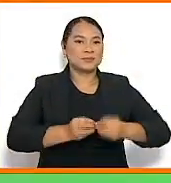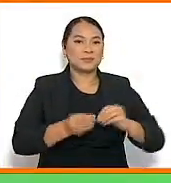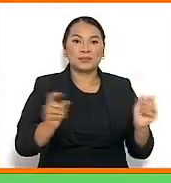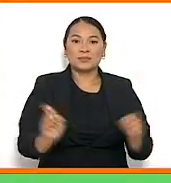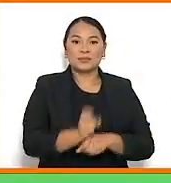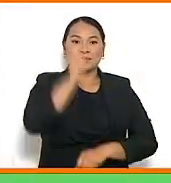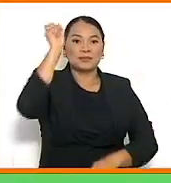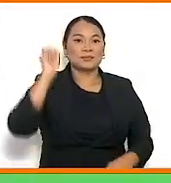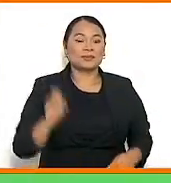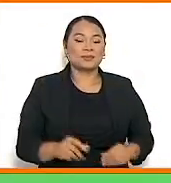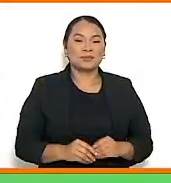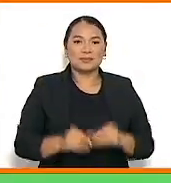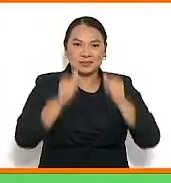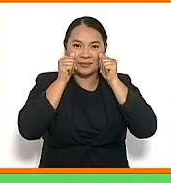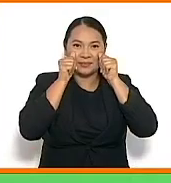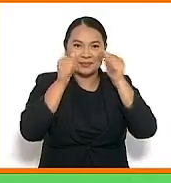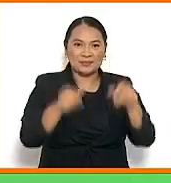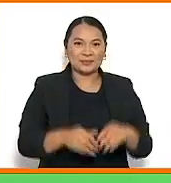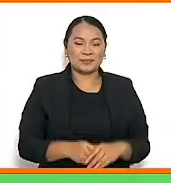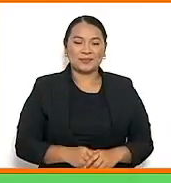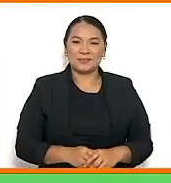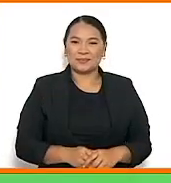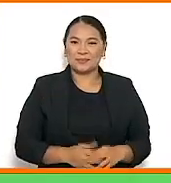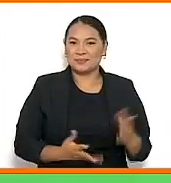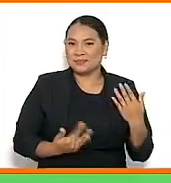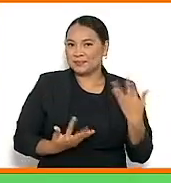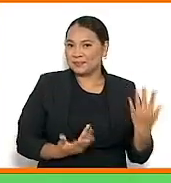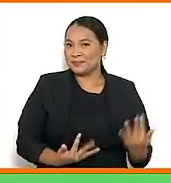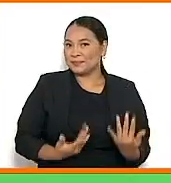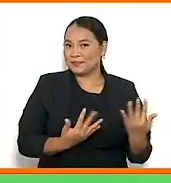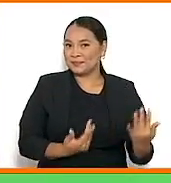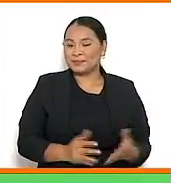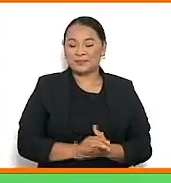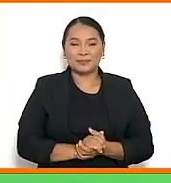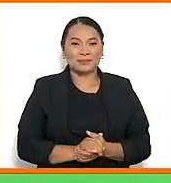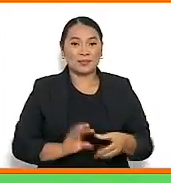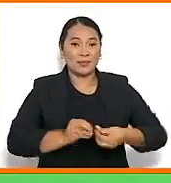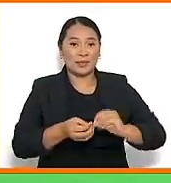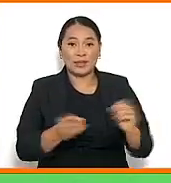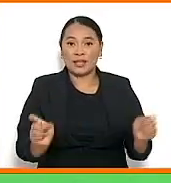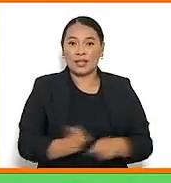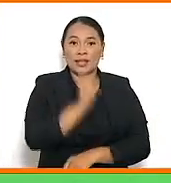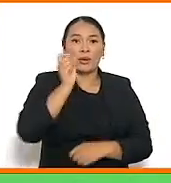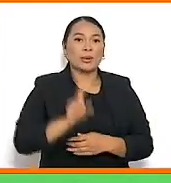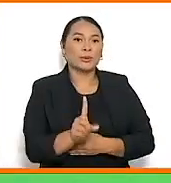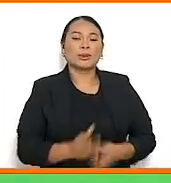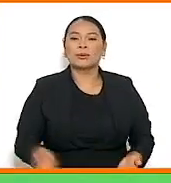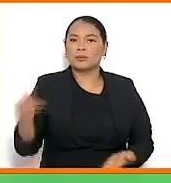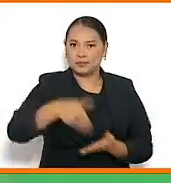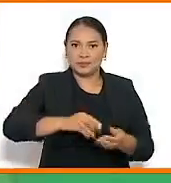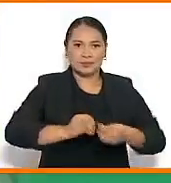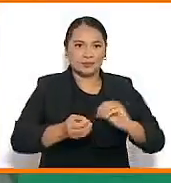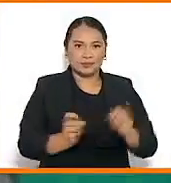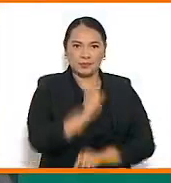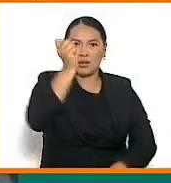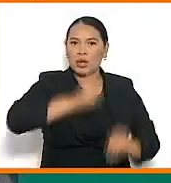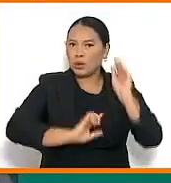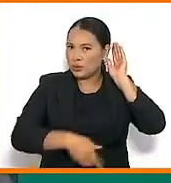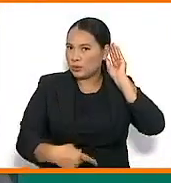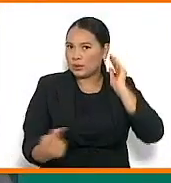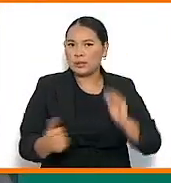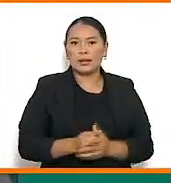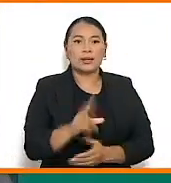es, atentos, porque este es el 1. Número favorecido para Diaria en esta hermosa mañana es